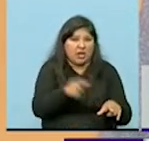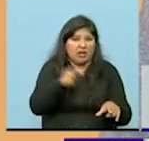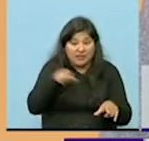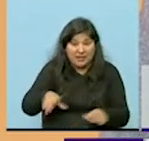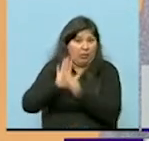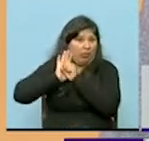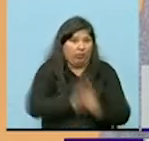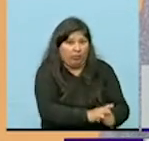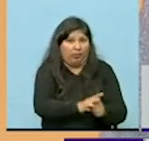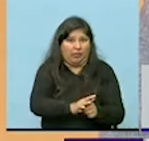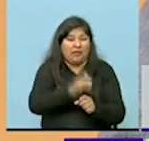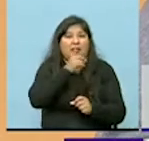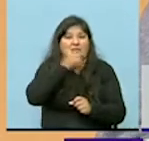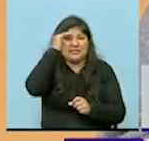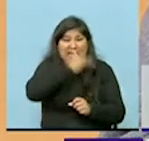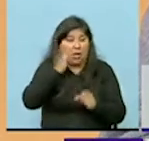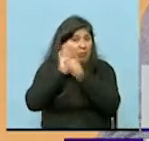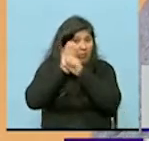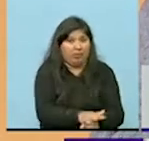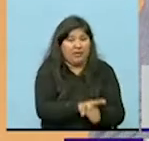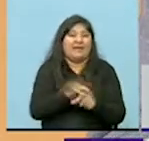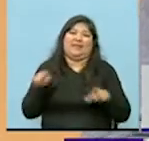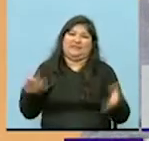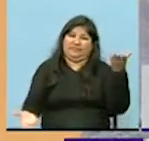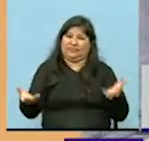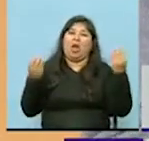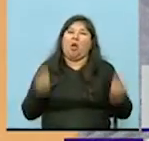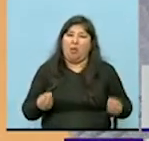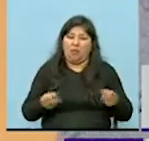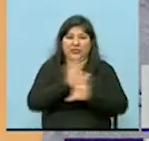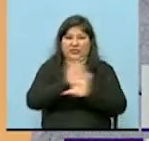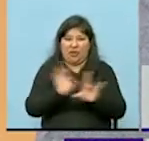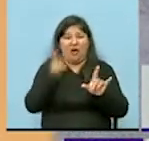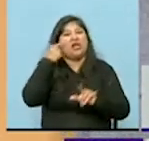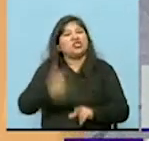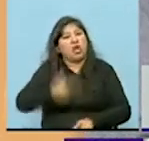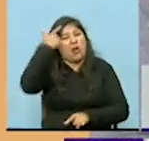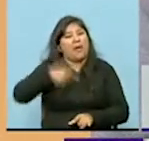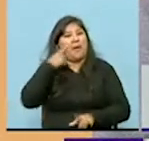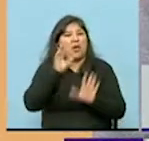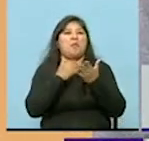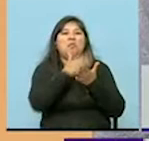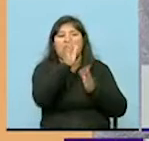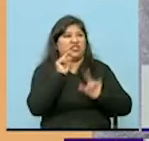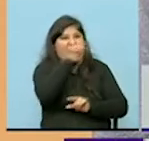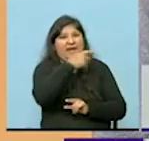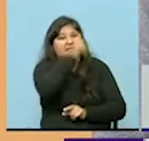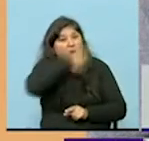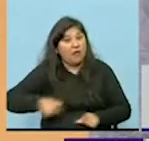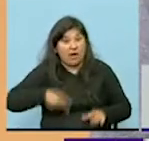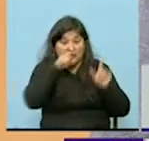niego a perder ese país no me importa el programa económico ni como se le llame ni él ni los políticos que le encarguen